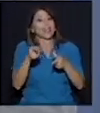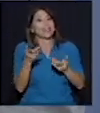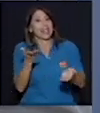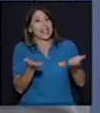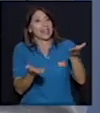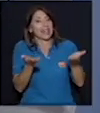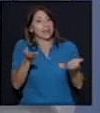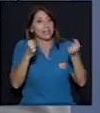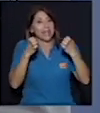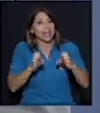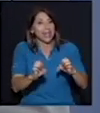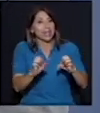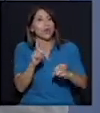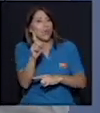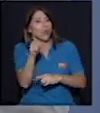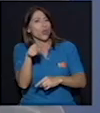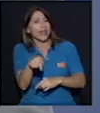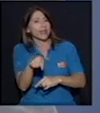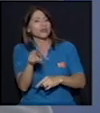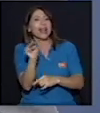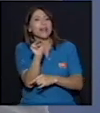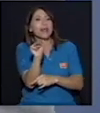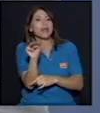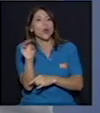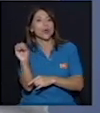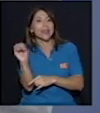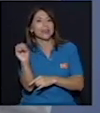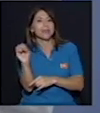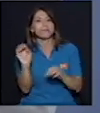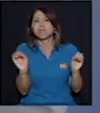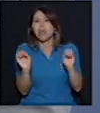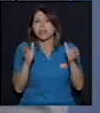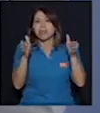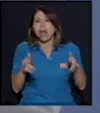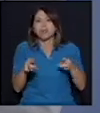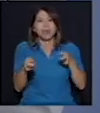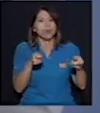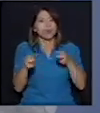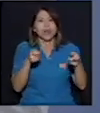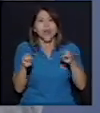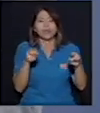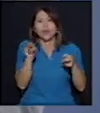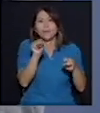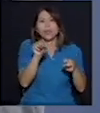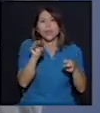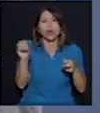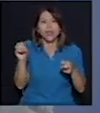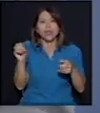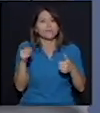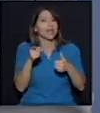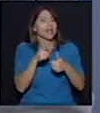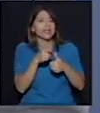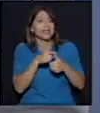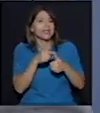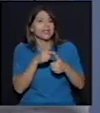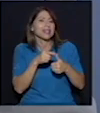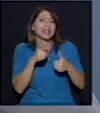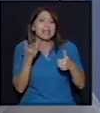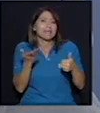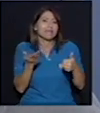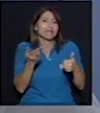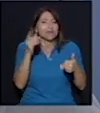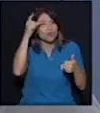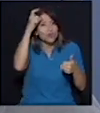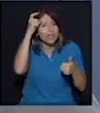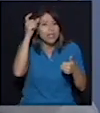en el cual vemos un gran desequilibrio. Nadie está controlando el Medio Oriente, ni lo controla Irán, ni lo controla Turquía, que son las grandes potencias,